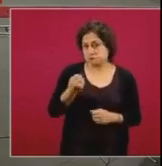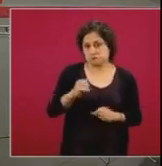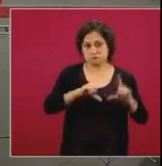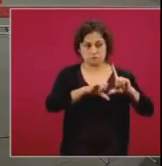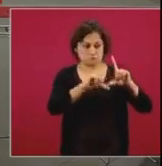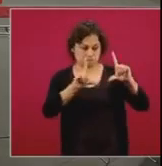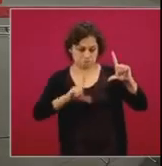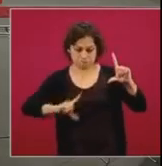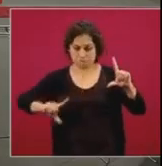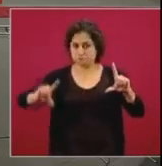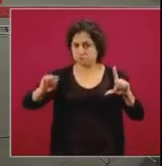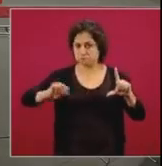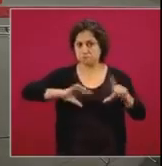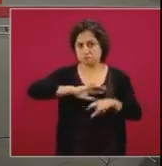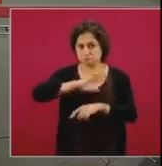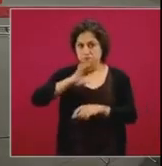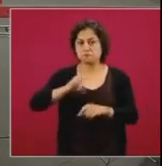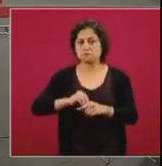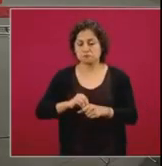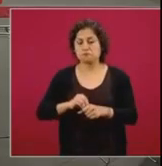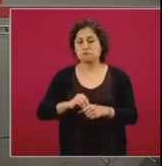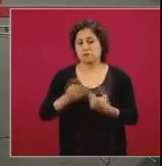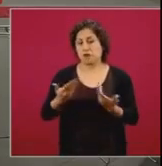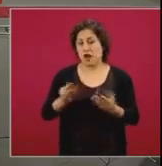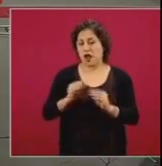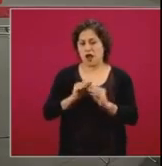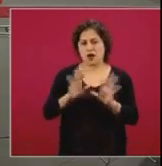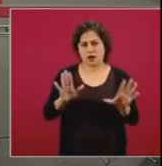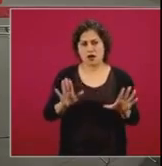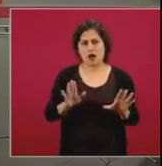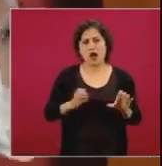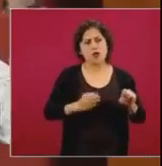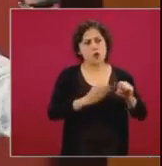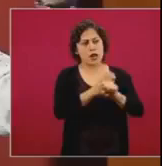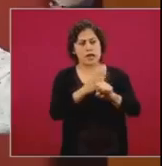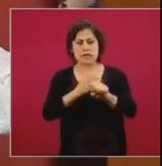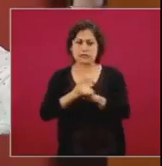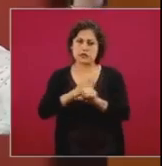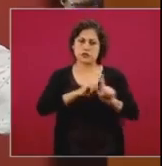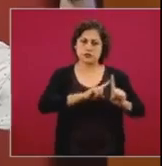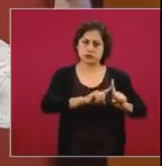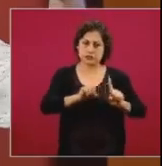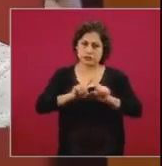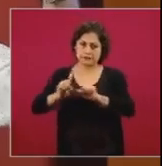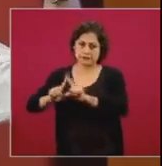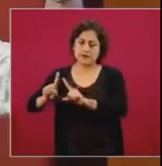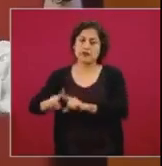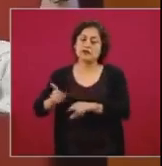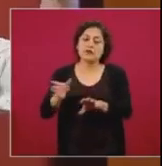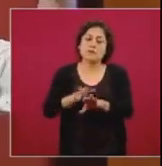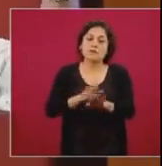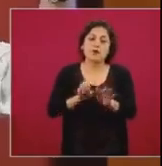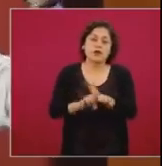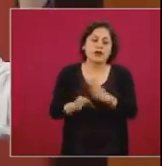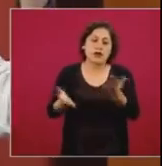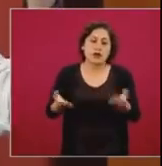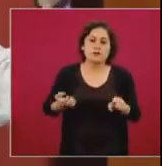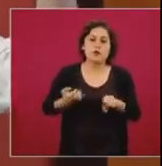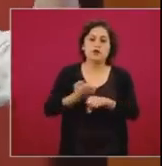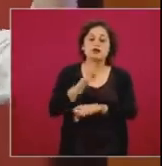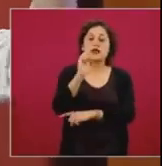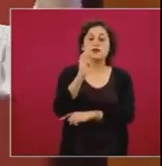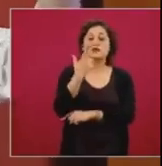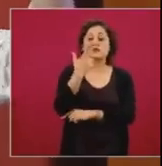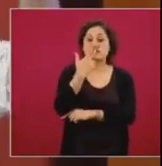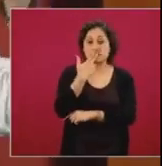ve múltiples diferencias entre una entidad federativa y otra, en donde el estado de Chihuahua tiene